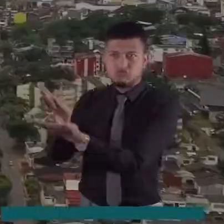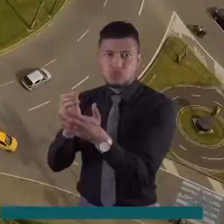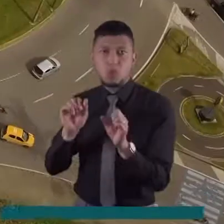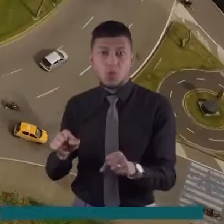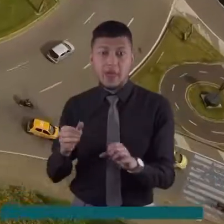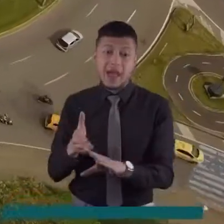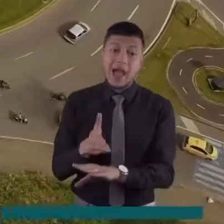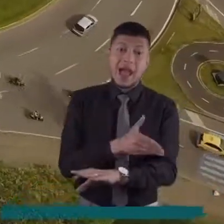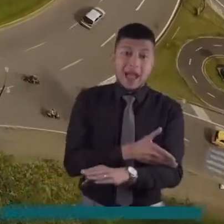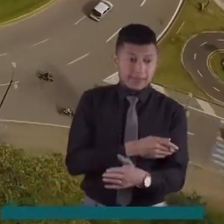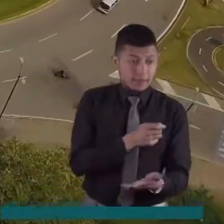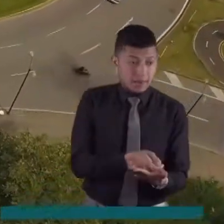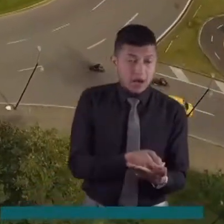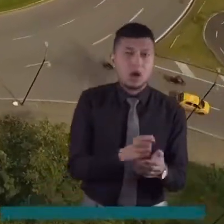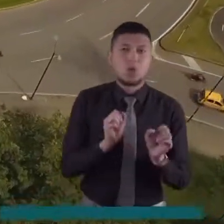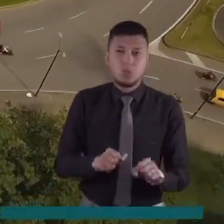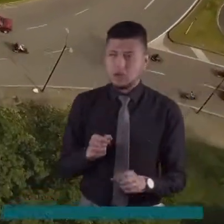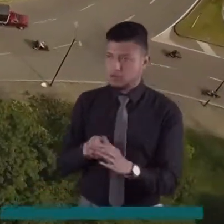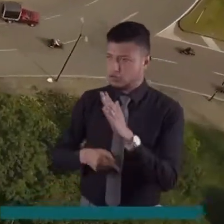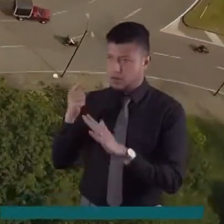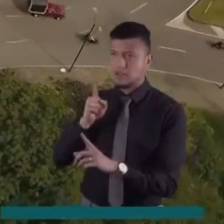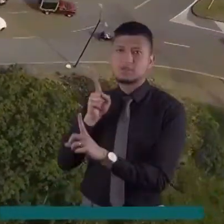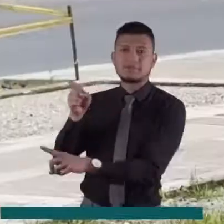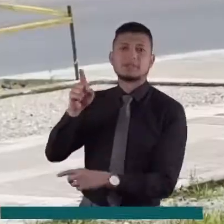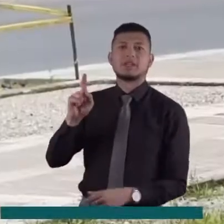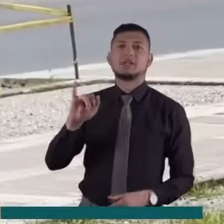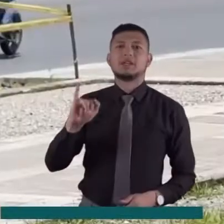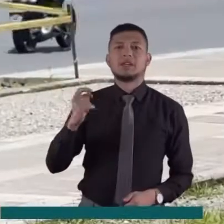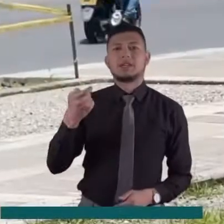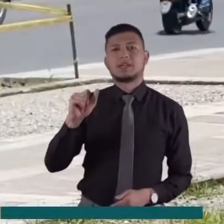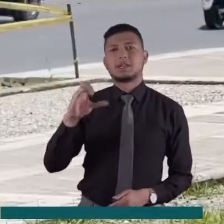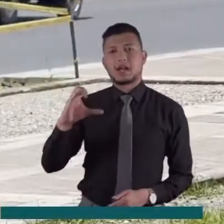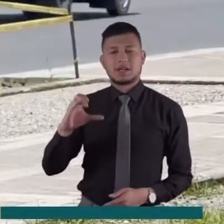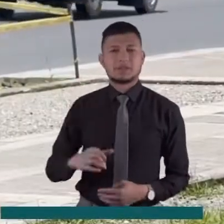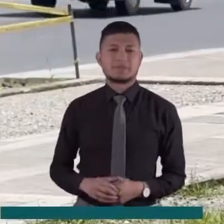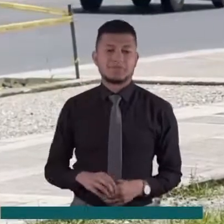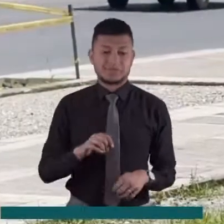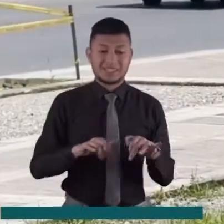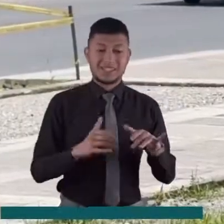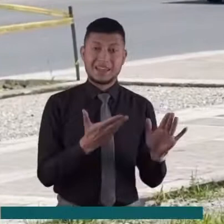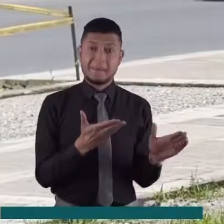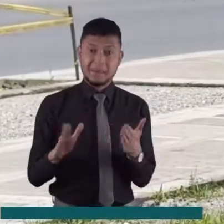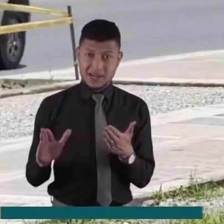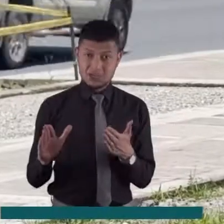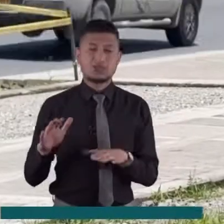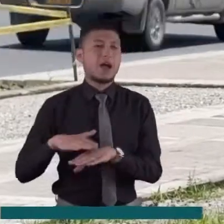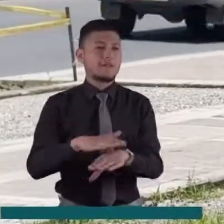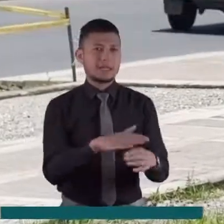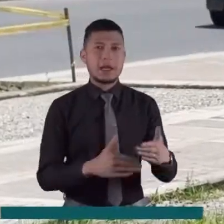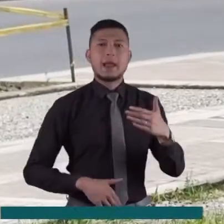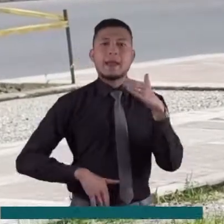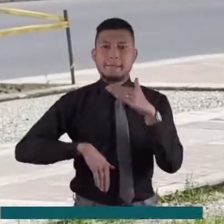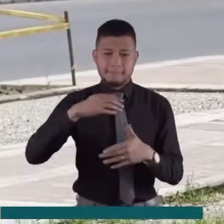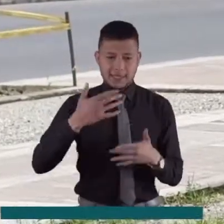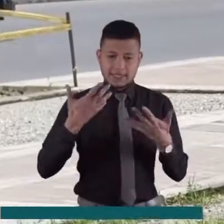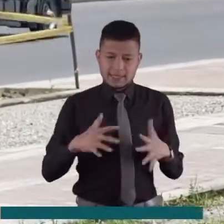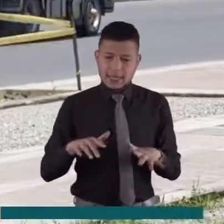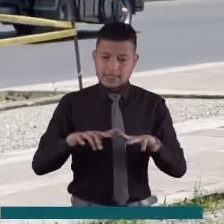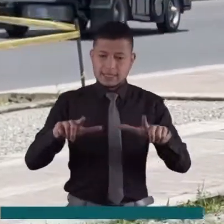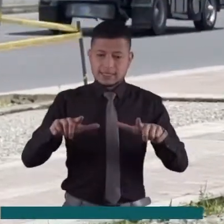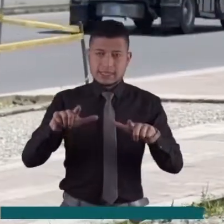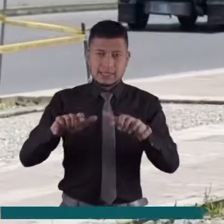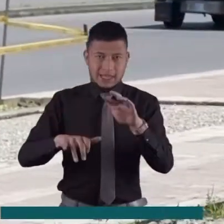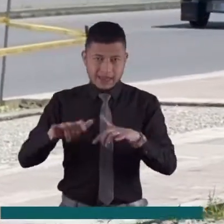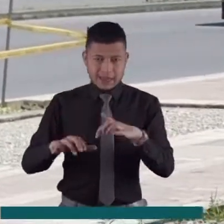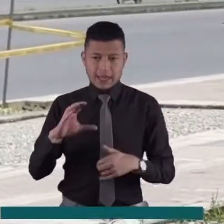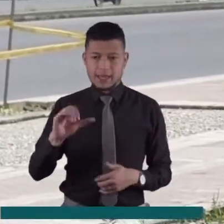antes, deberán realizarlo directamente al IGAC. La Secretaría de Planeación anunció que cuando se ponga en funcionamiento la Secretaría